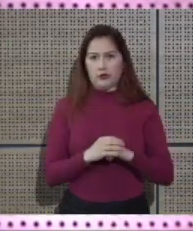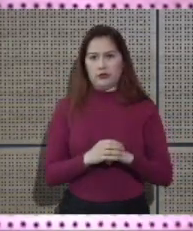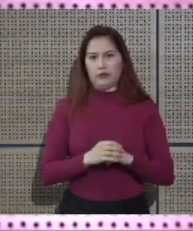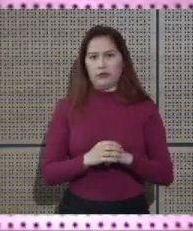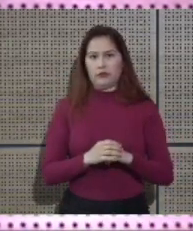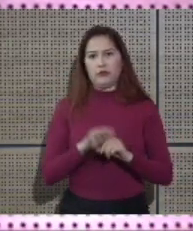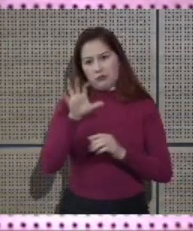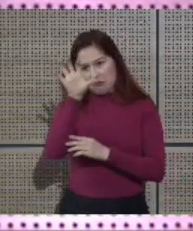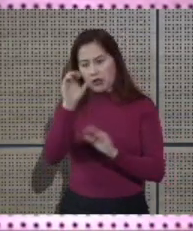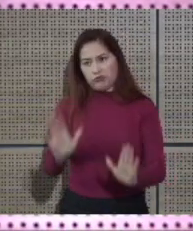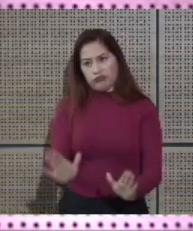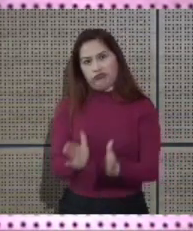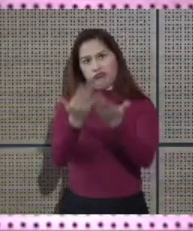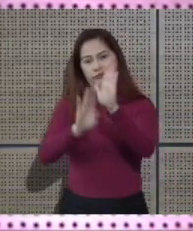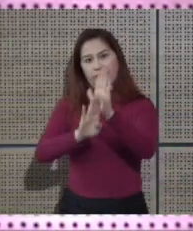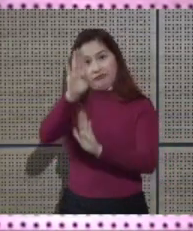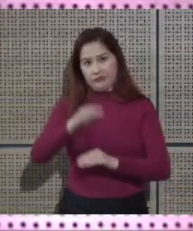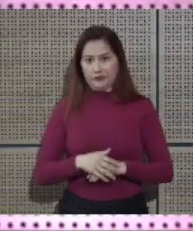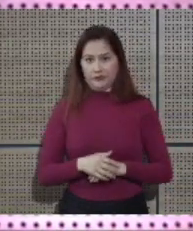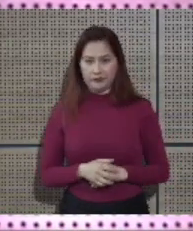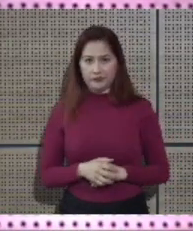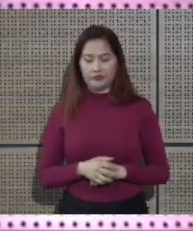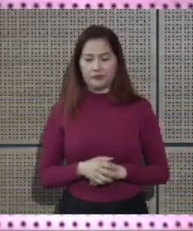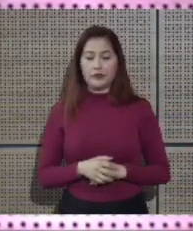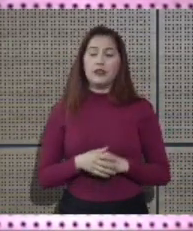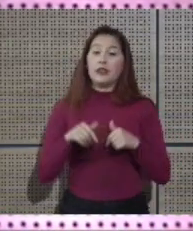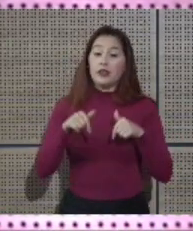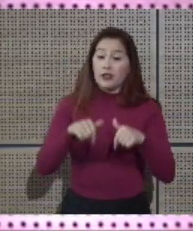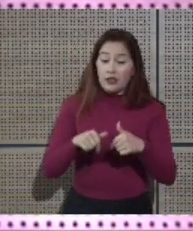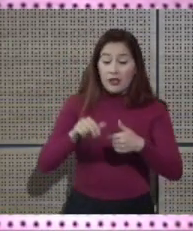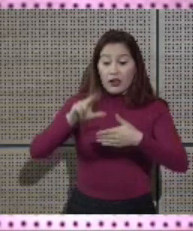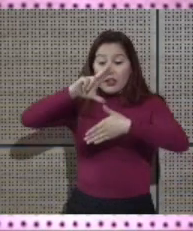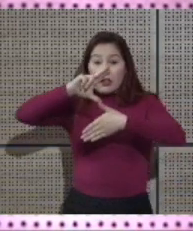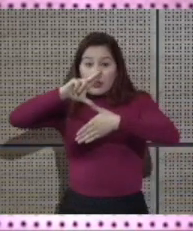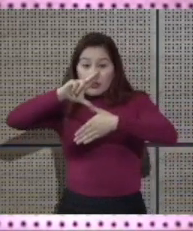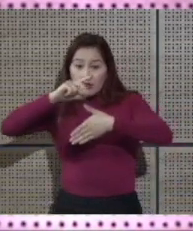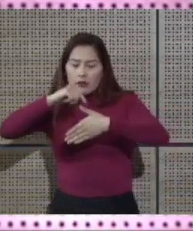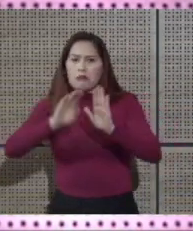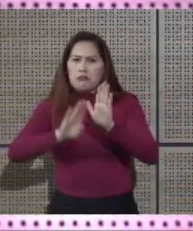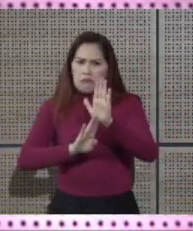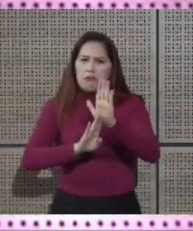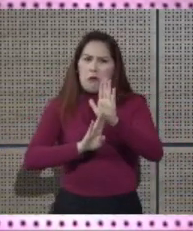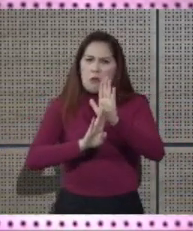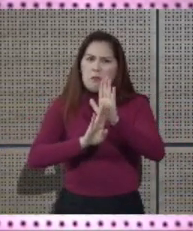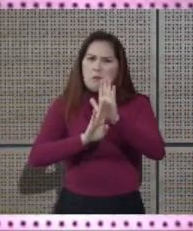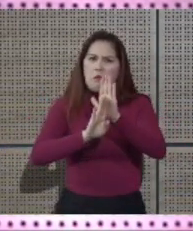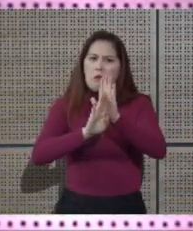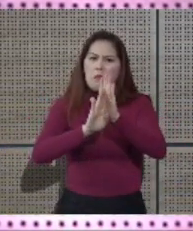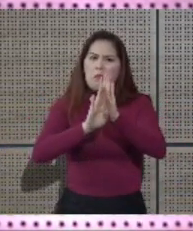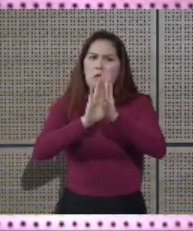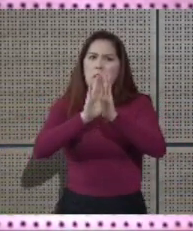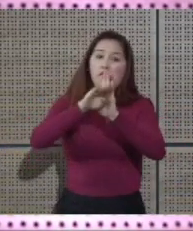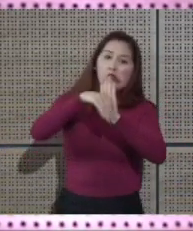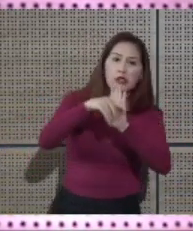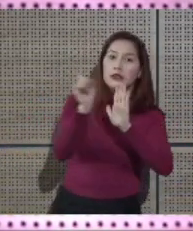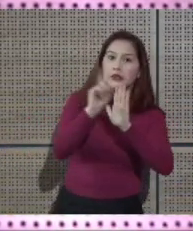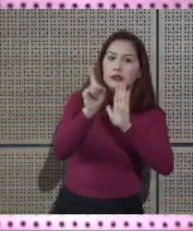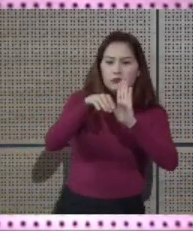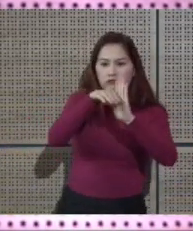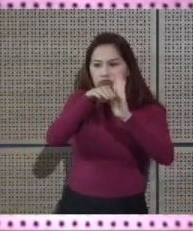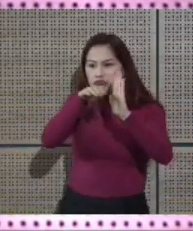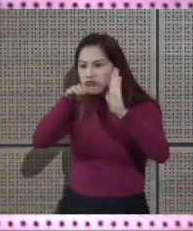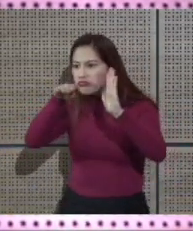¿Qué podemos hacer para retomar el ritmo de crecimiento y además retomarlo de una manera sostenible en el largo plazo